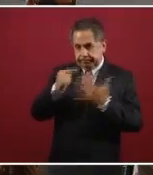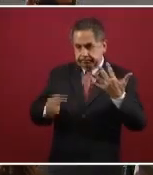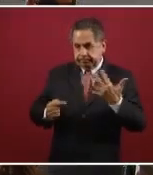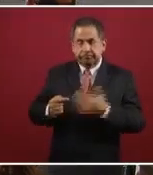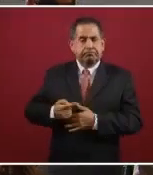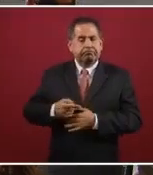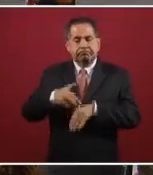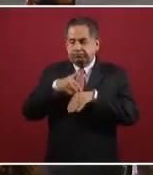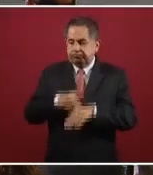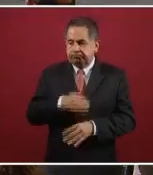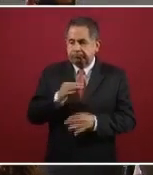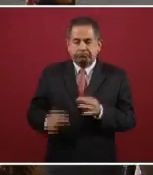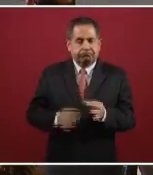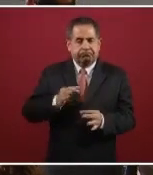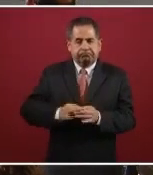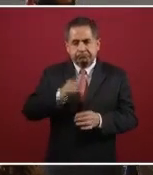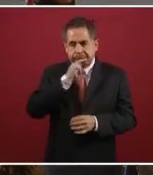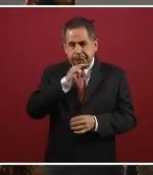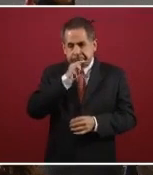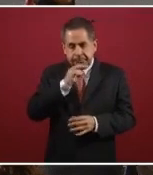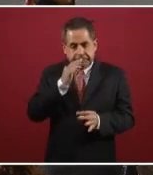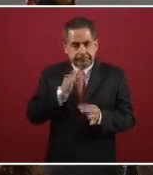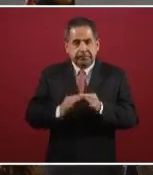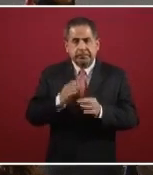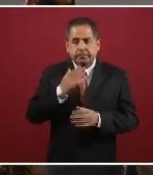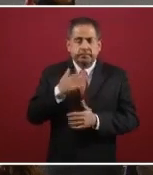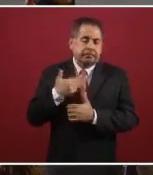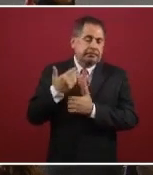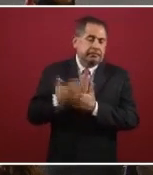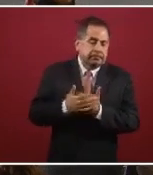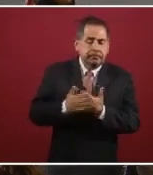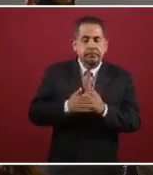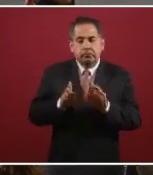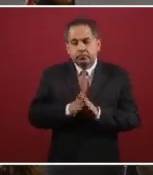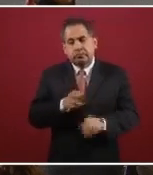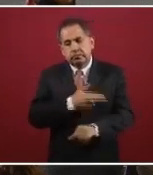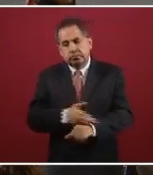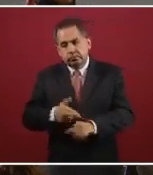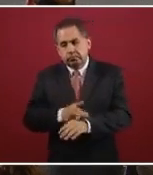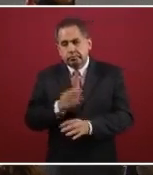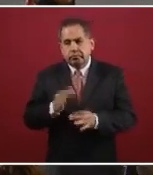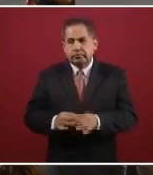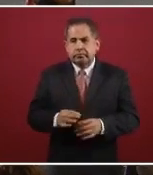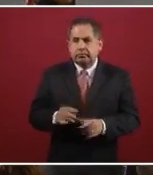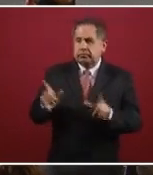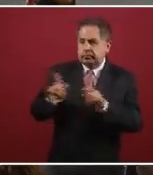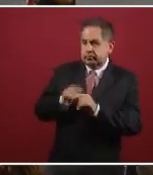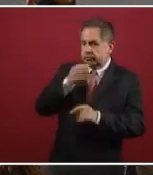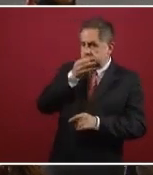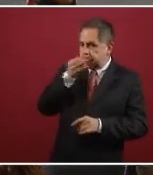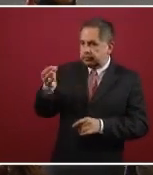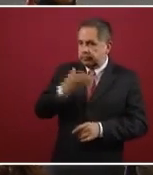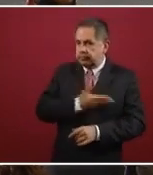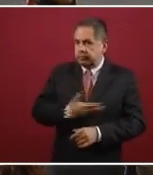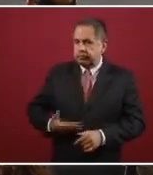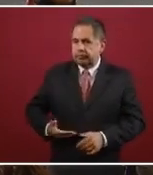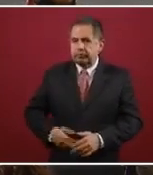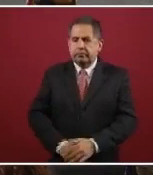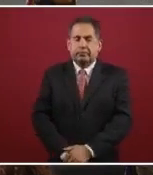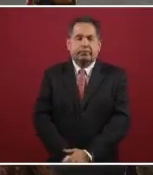acatamos de inmediato y vendrán a fortalecer ya los trabajos que se vienen desarrollando con anterioridad. Es cuanto, señor presidente.